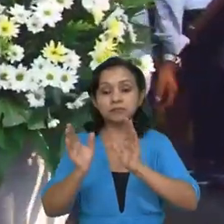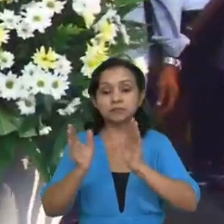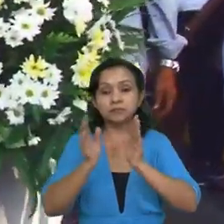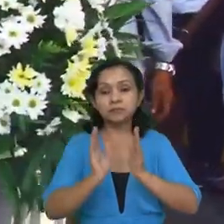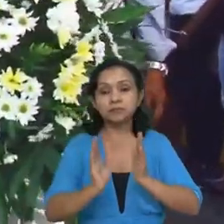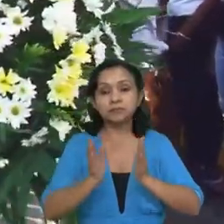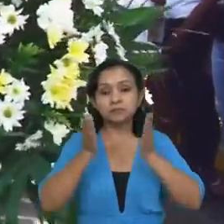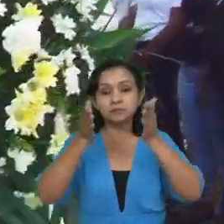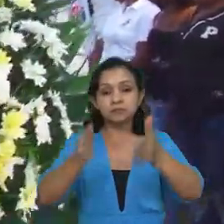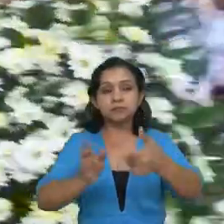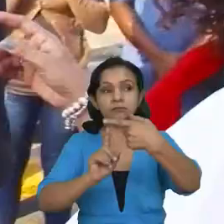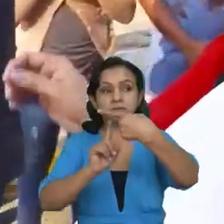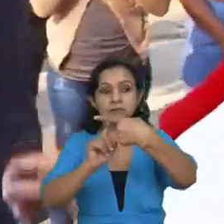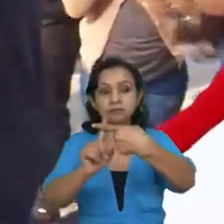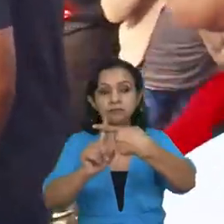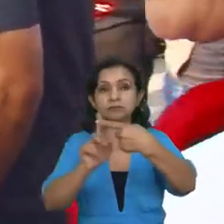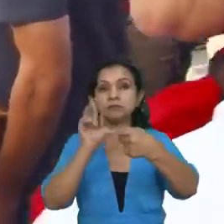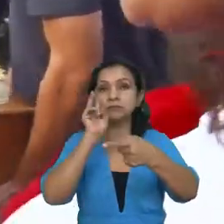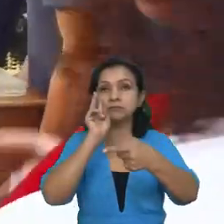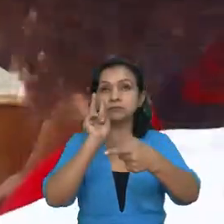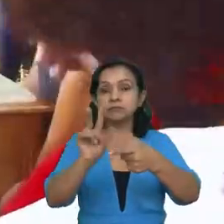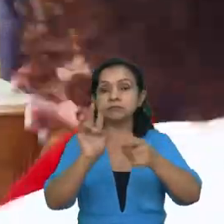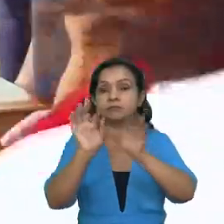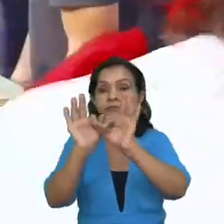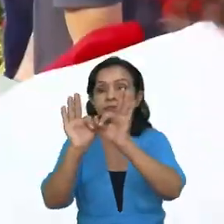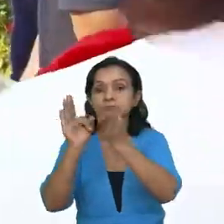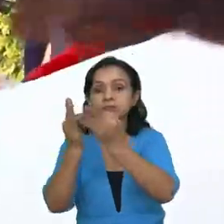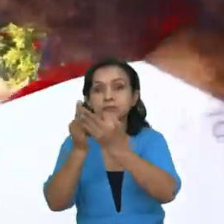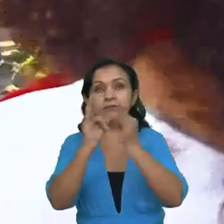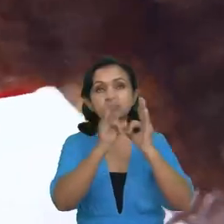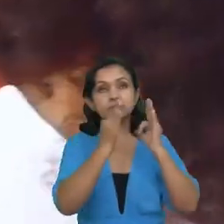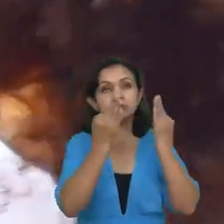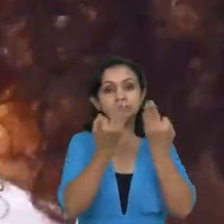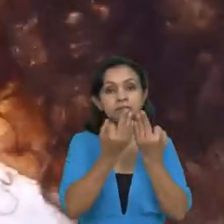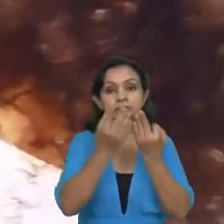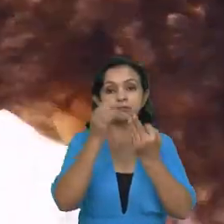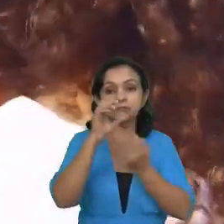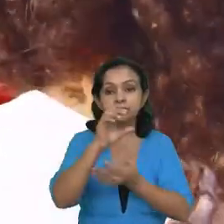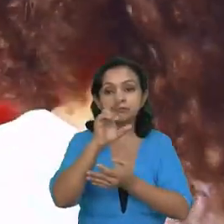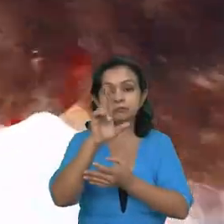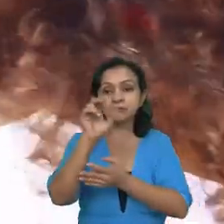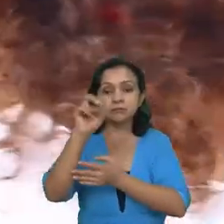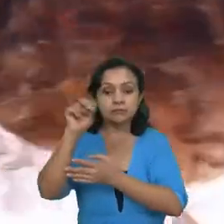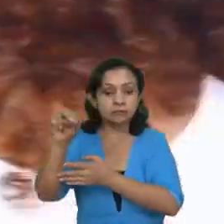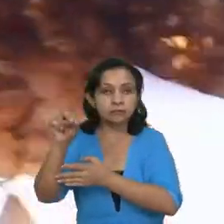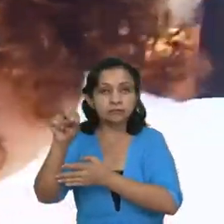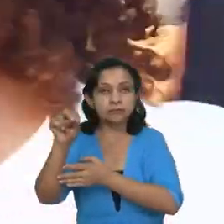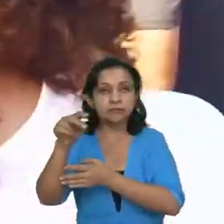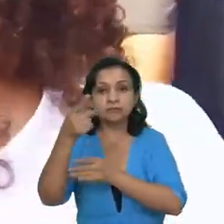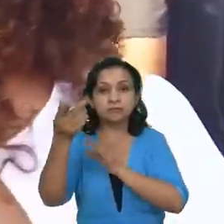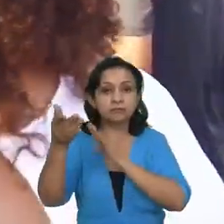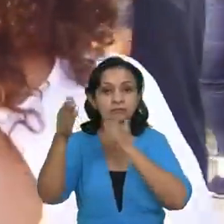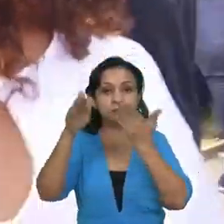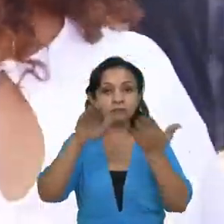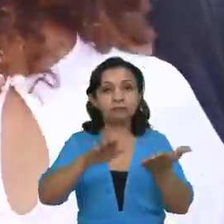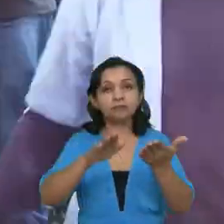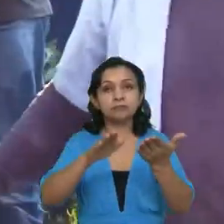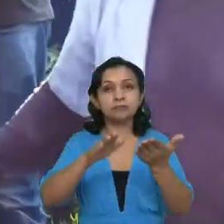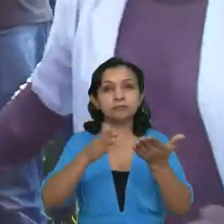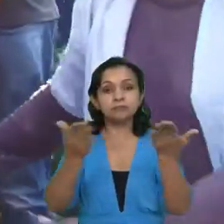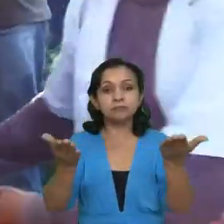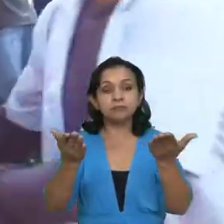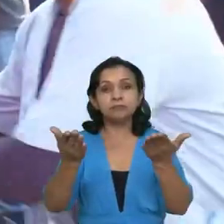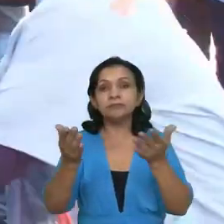lo que pueden observar en pantalla son los familiares del compañero juan uno de los héroes y mártires de